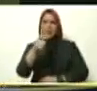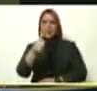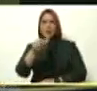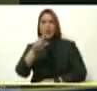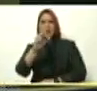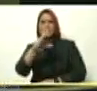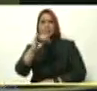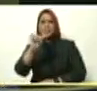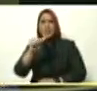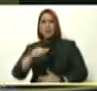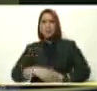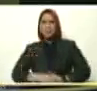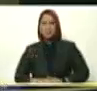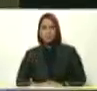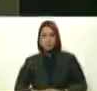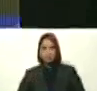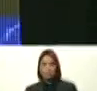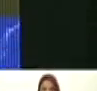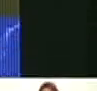Mensaje a García.